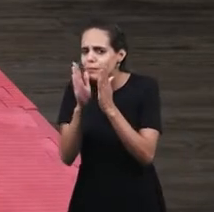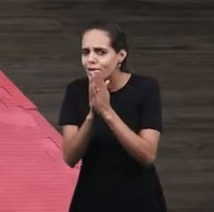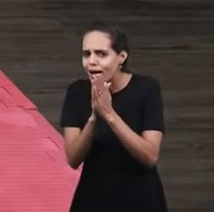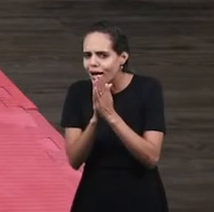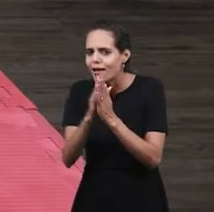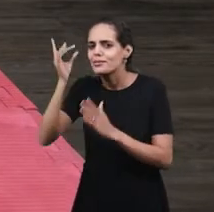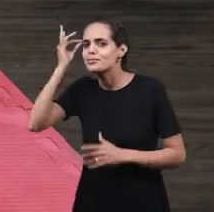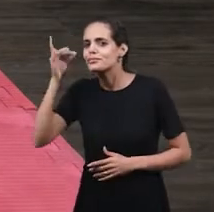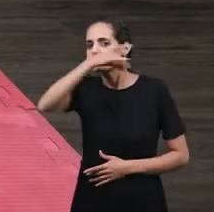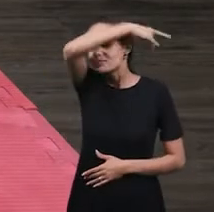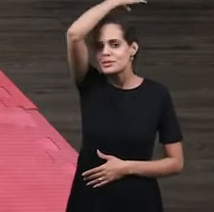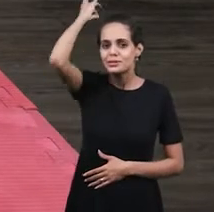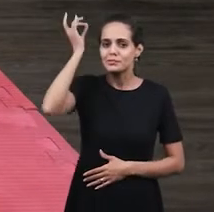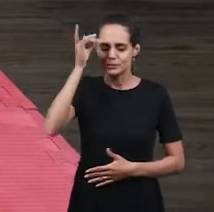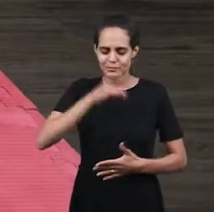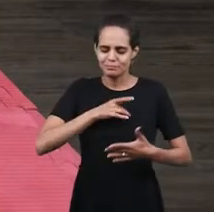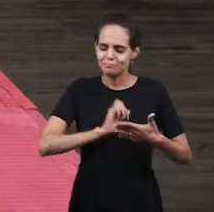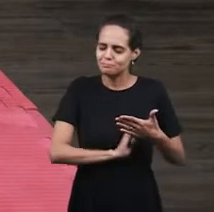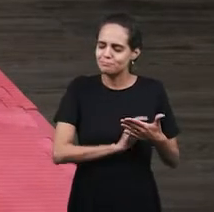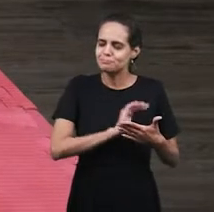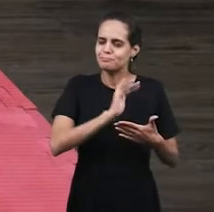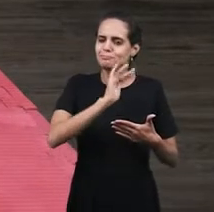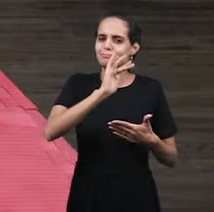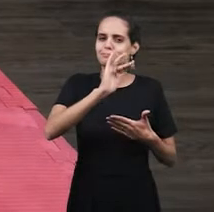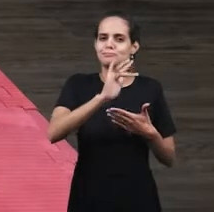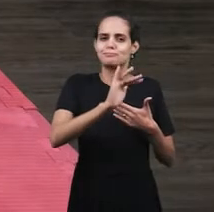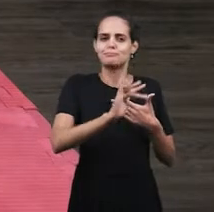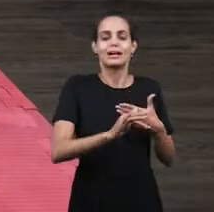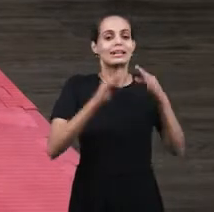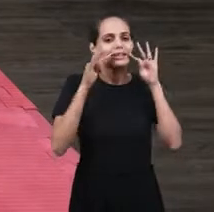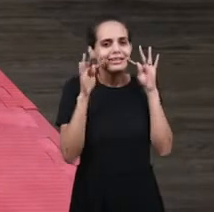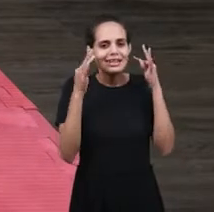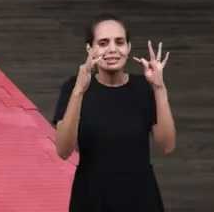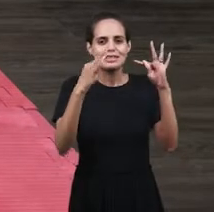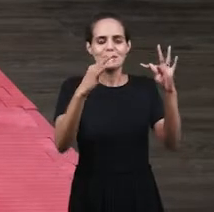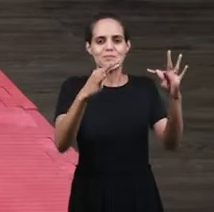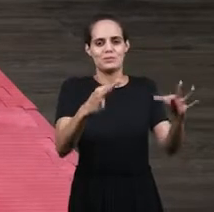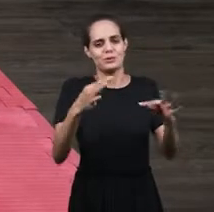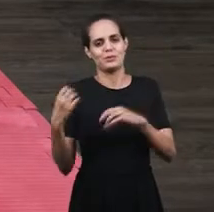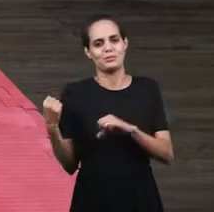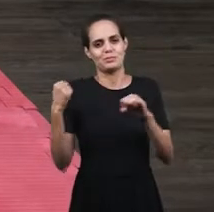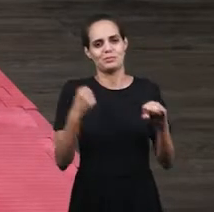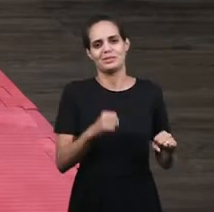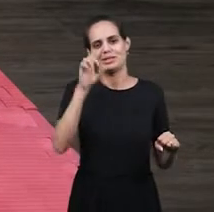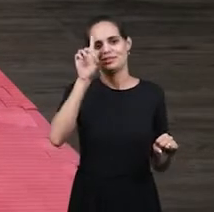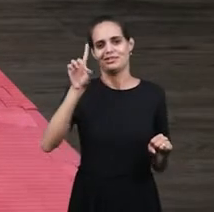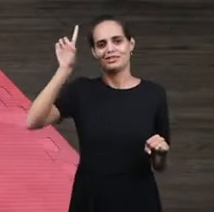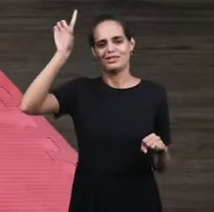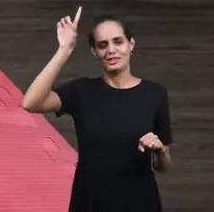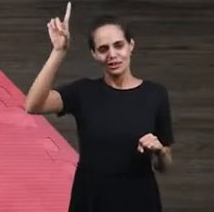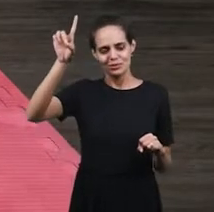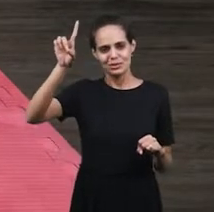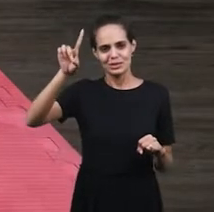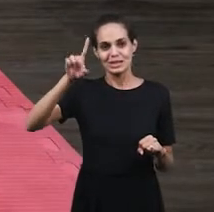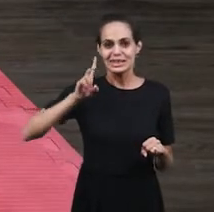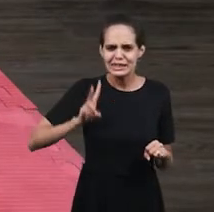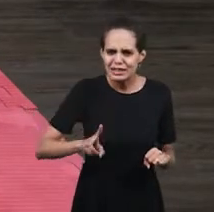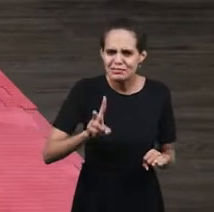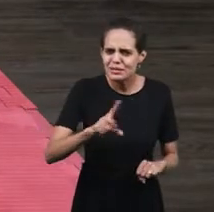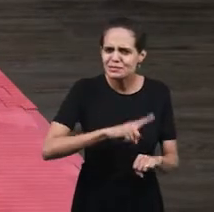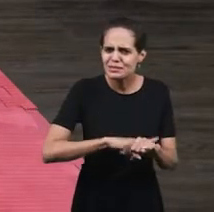llene el corazón de nuestros hijos, para que ellos sean testimonios del poder de Dios en todo